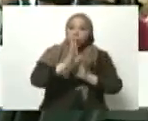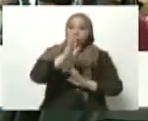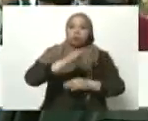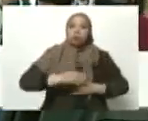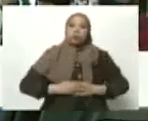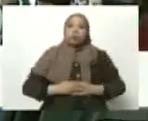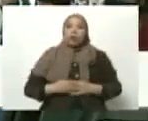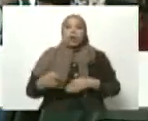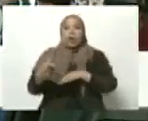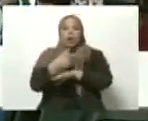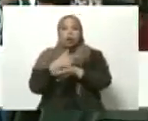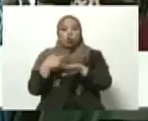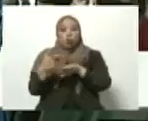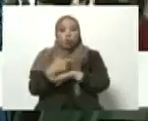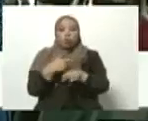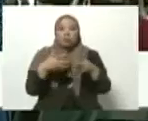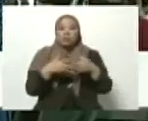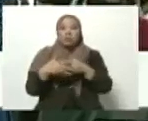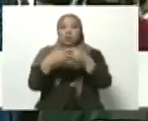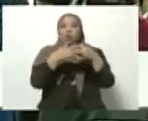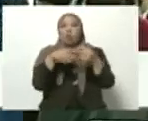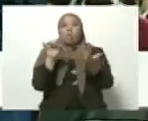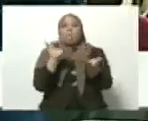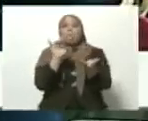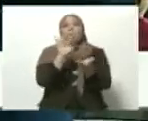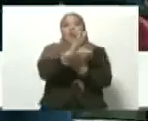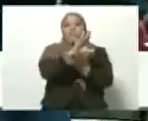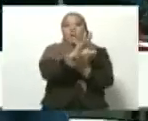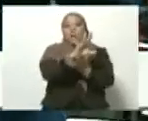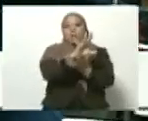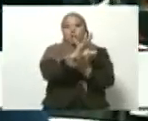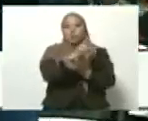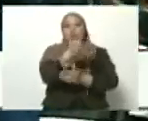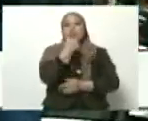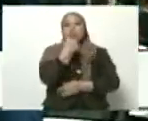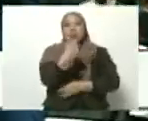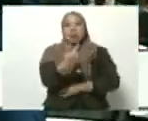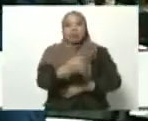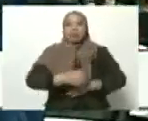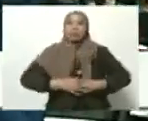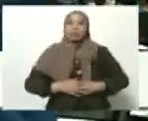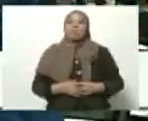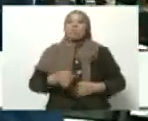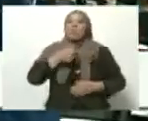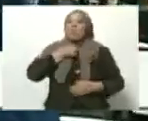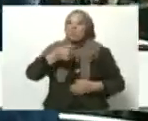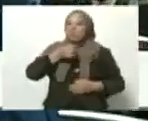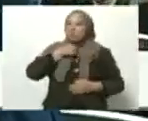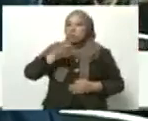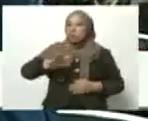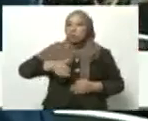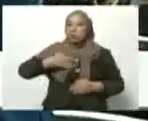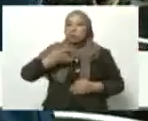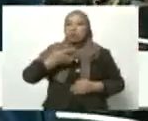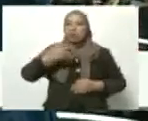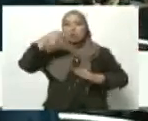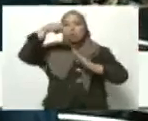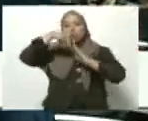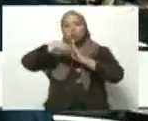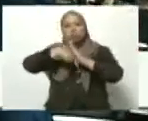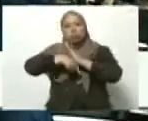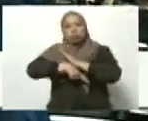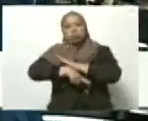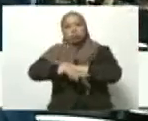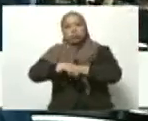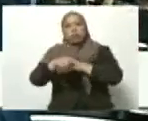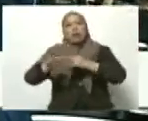Estados Unidos estaba buscando su extradición, confiesa Mark Esper. Me gustaría que usted pudiera profundizar un poco de